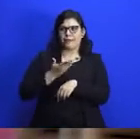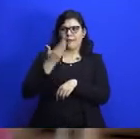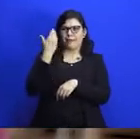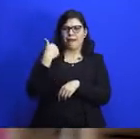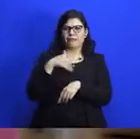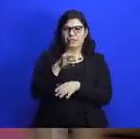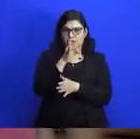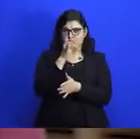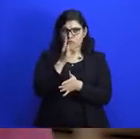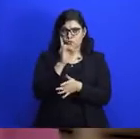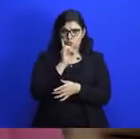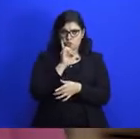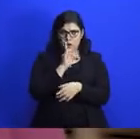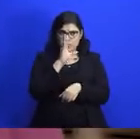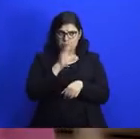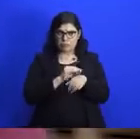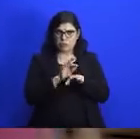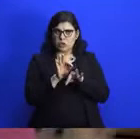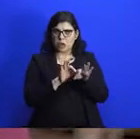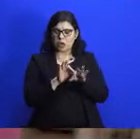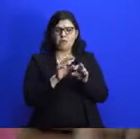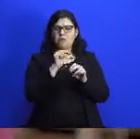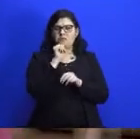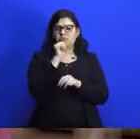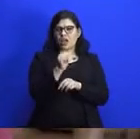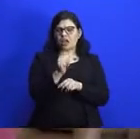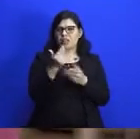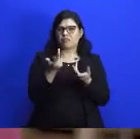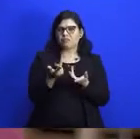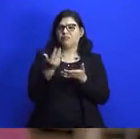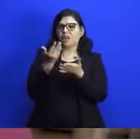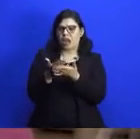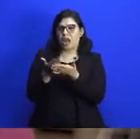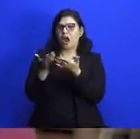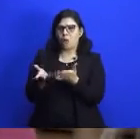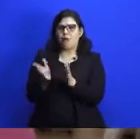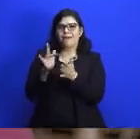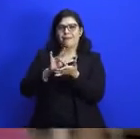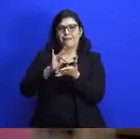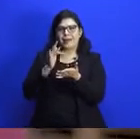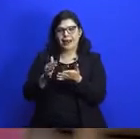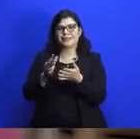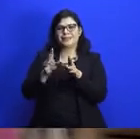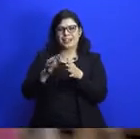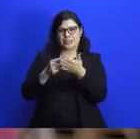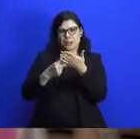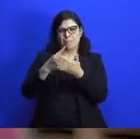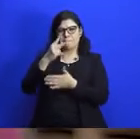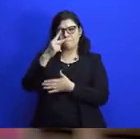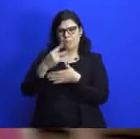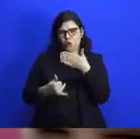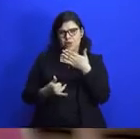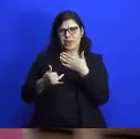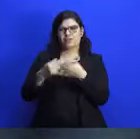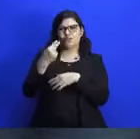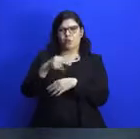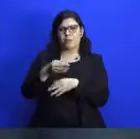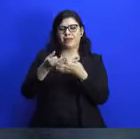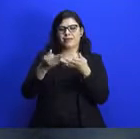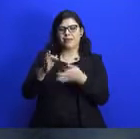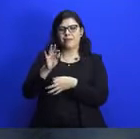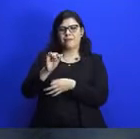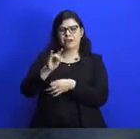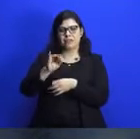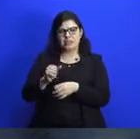oportunidad de empleo para las mujeres. Y gracias a nosotros y al programa Tierra Fértil, empezamos a darles trabajo a